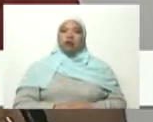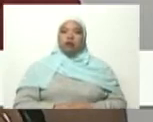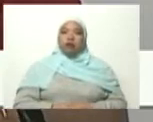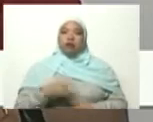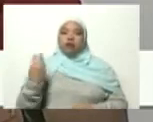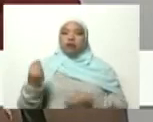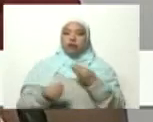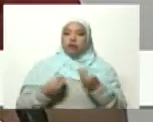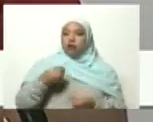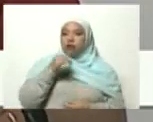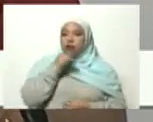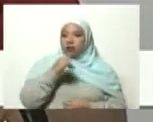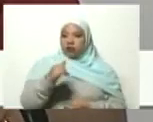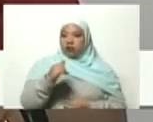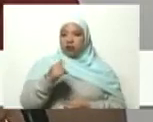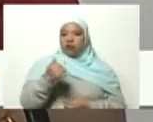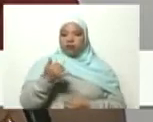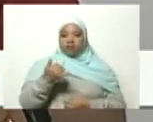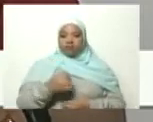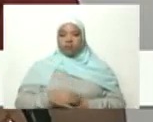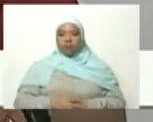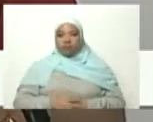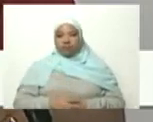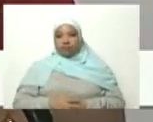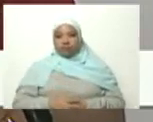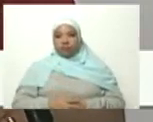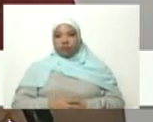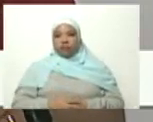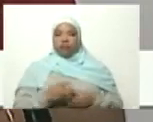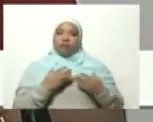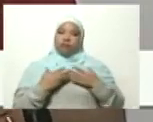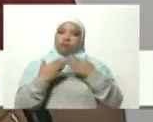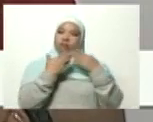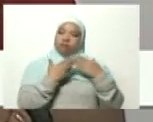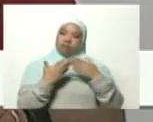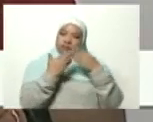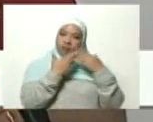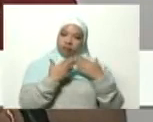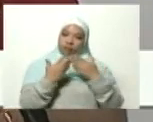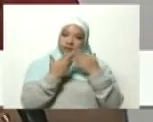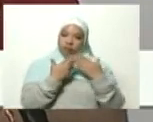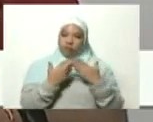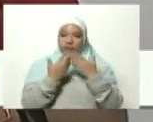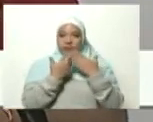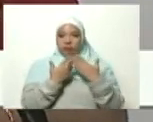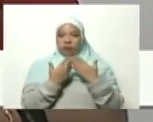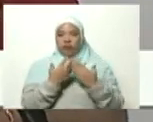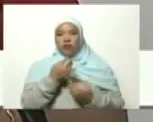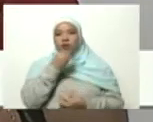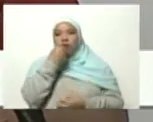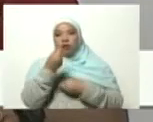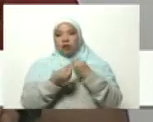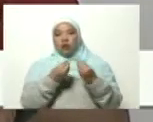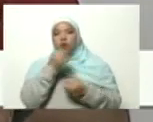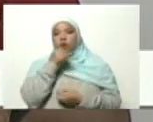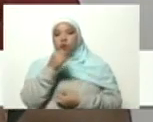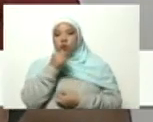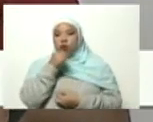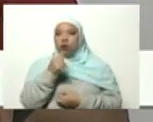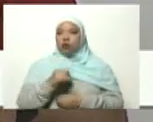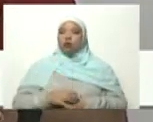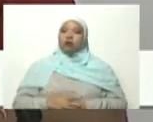aquí en Venezuela. Son los estudiantes y juventud, pues, que vienen, vienen más de